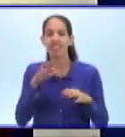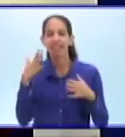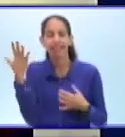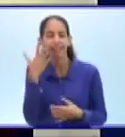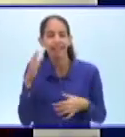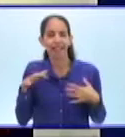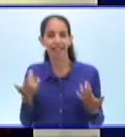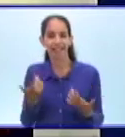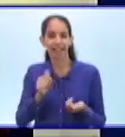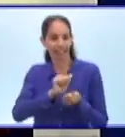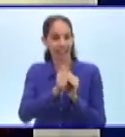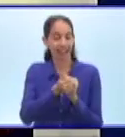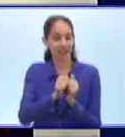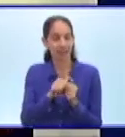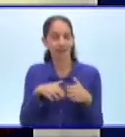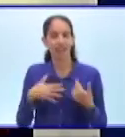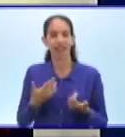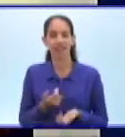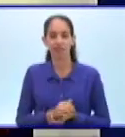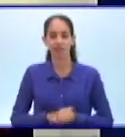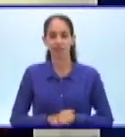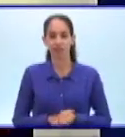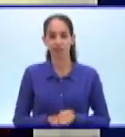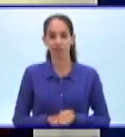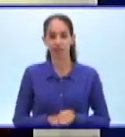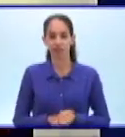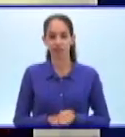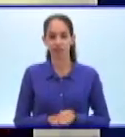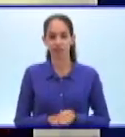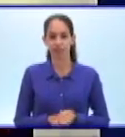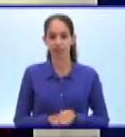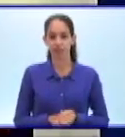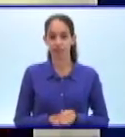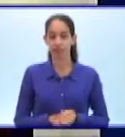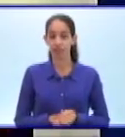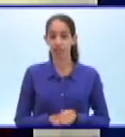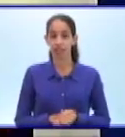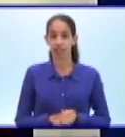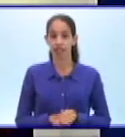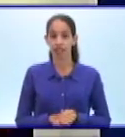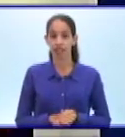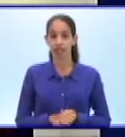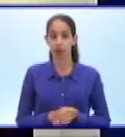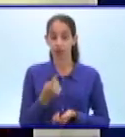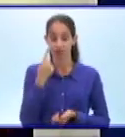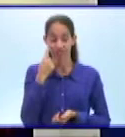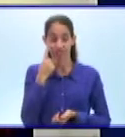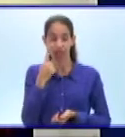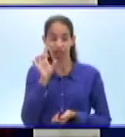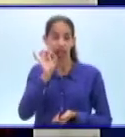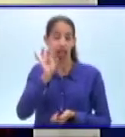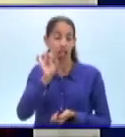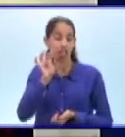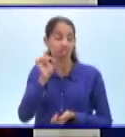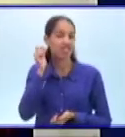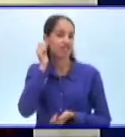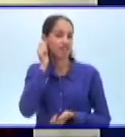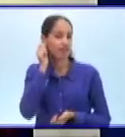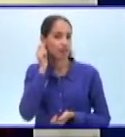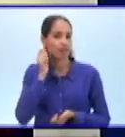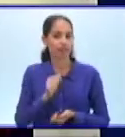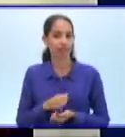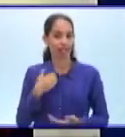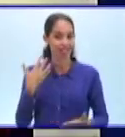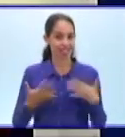cuenta que en la imagen, en el símbolo del noticiero, pues dice 15 de febrero.